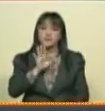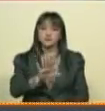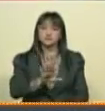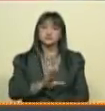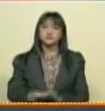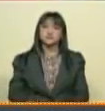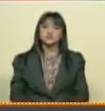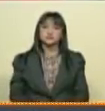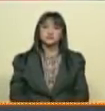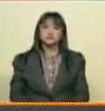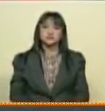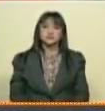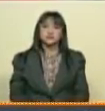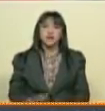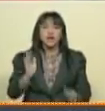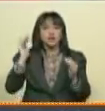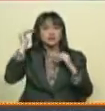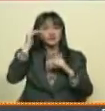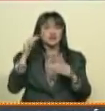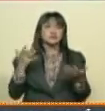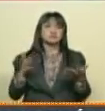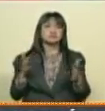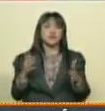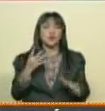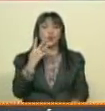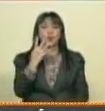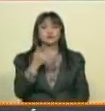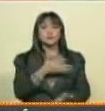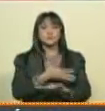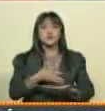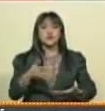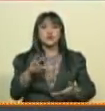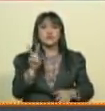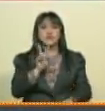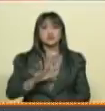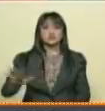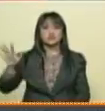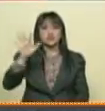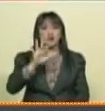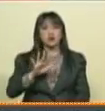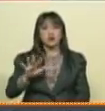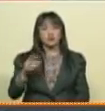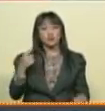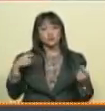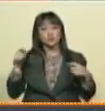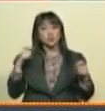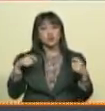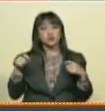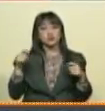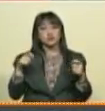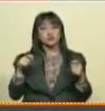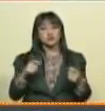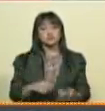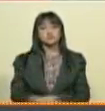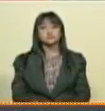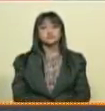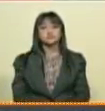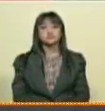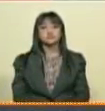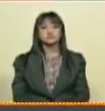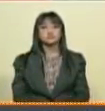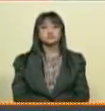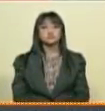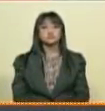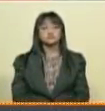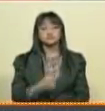va a atender un número aproximado de 4 millones de venezolanos y turistas.